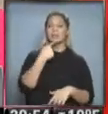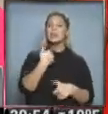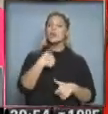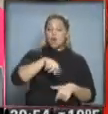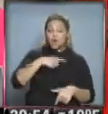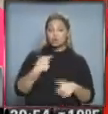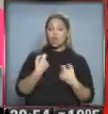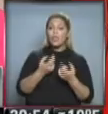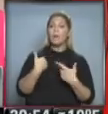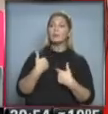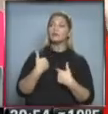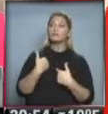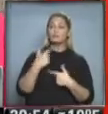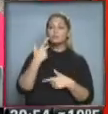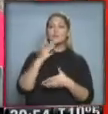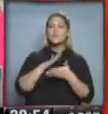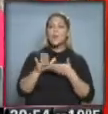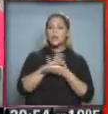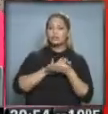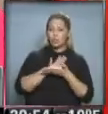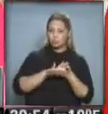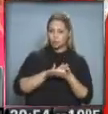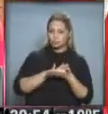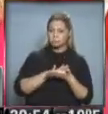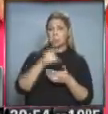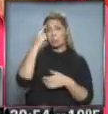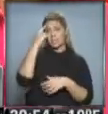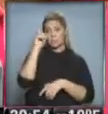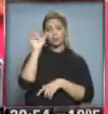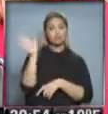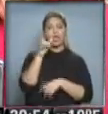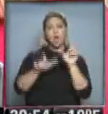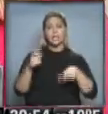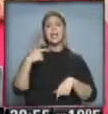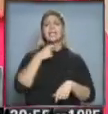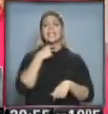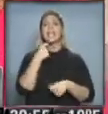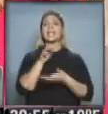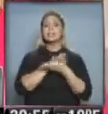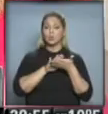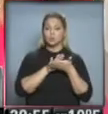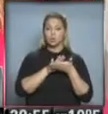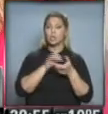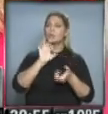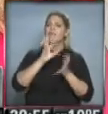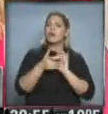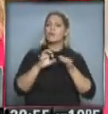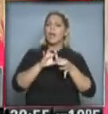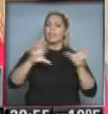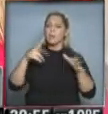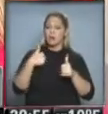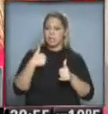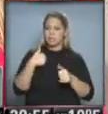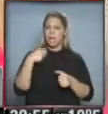yo creo que la argentina lo que quiere salir de y salir de esto democráticamente republicanamente de la